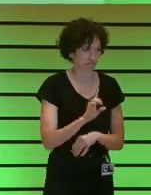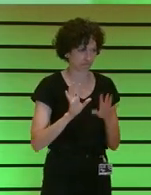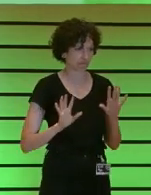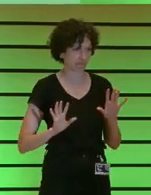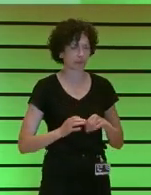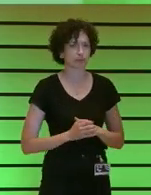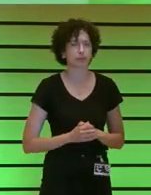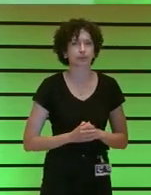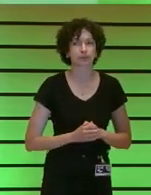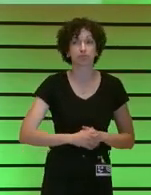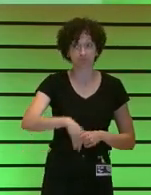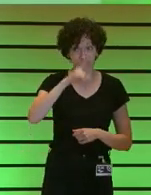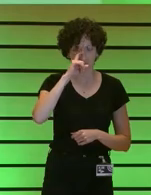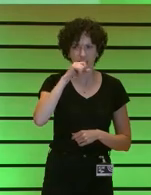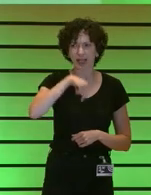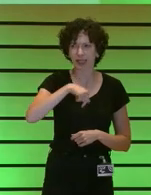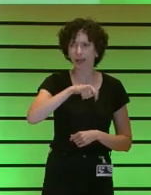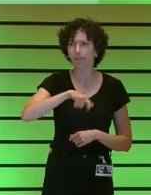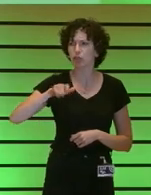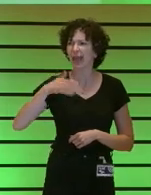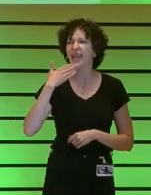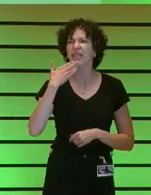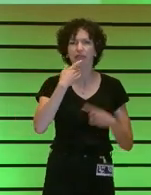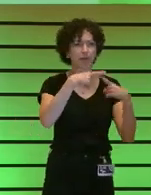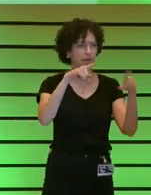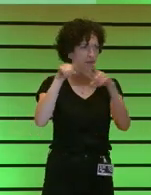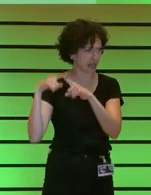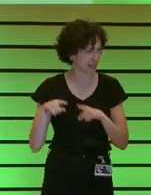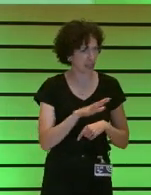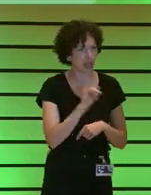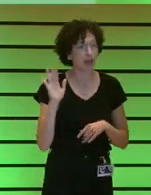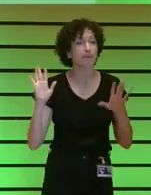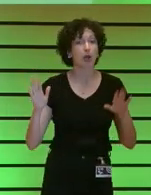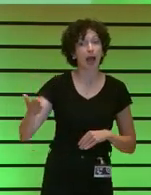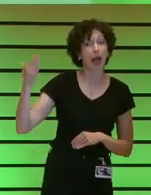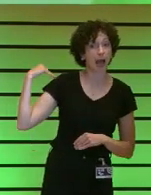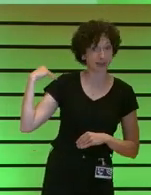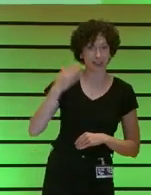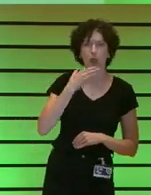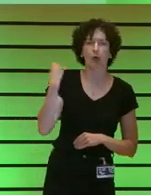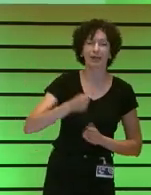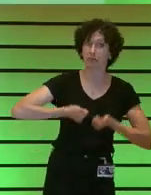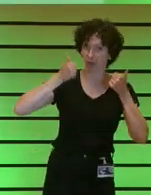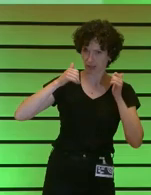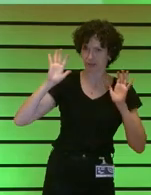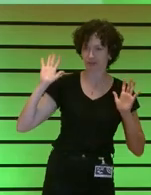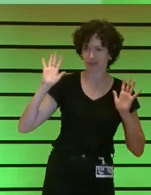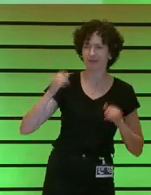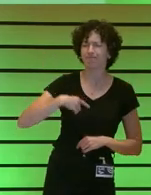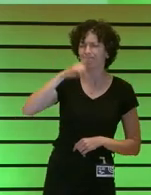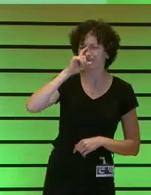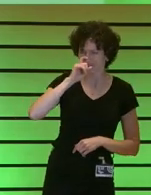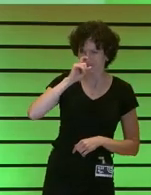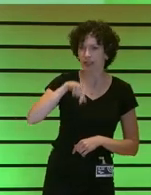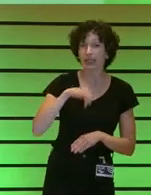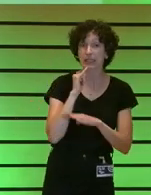os acordáis Bueno aquí hay gente de edades muy diferentes pero cuando todos éramos todavía mucho más jóvenes os acordáis